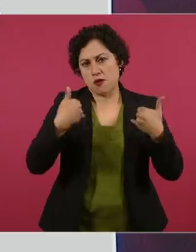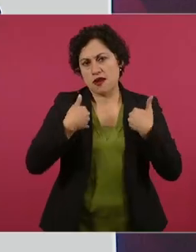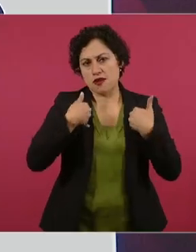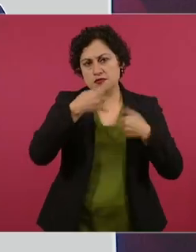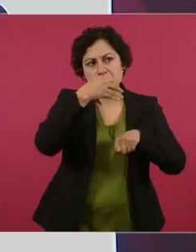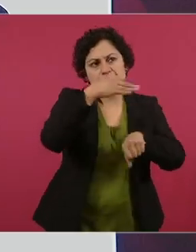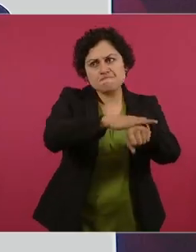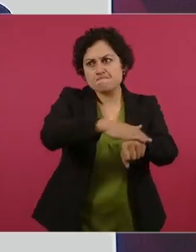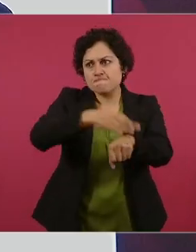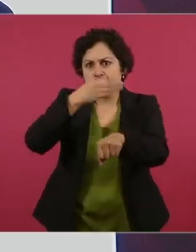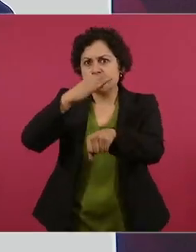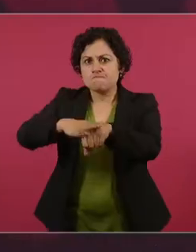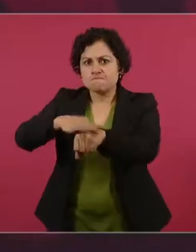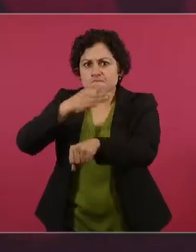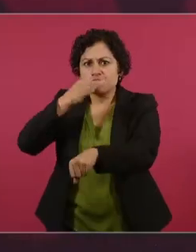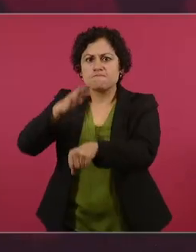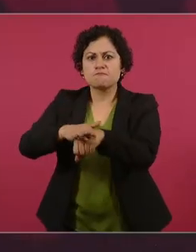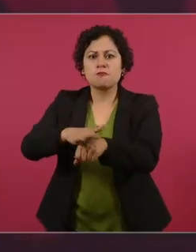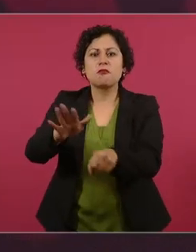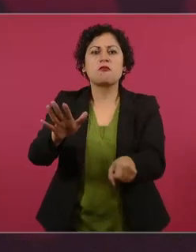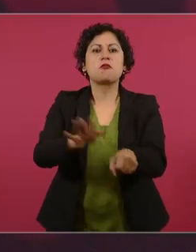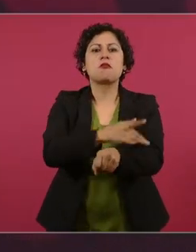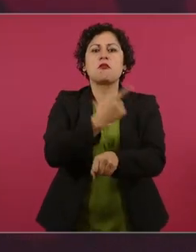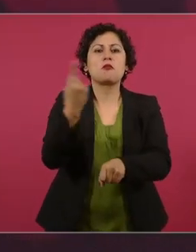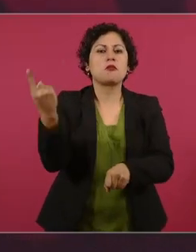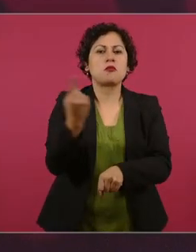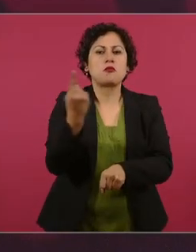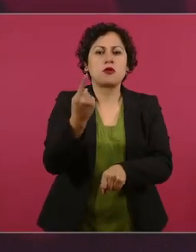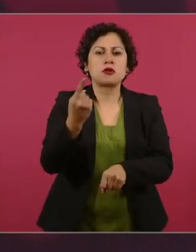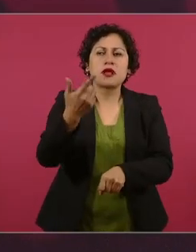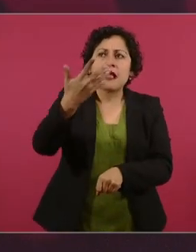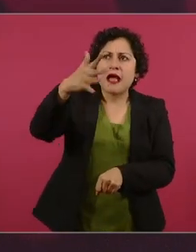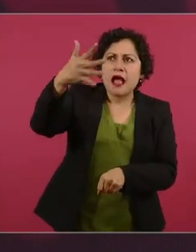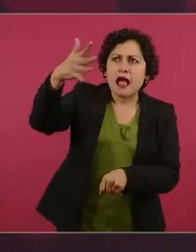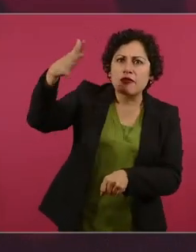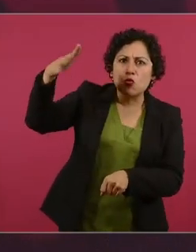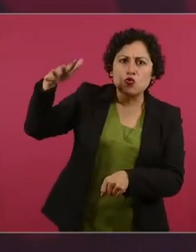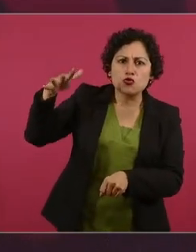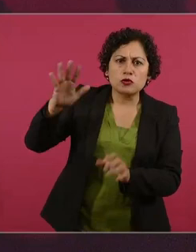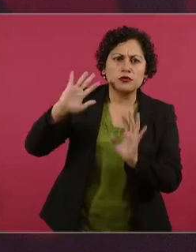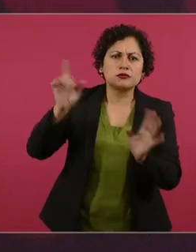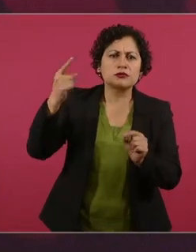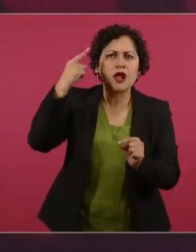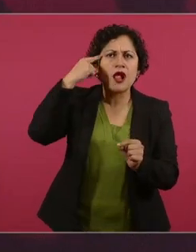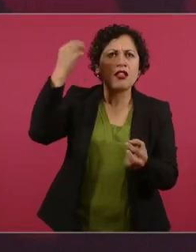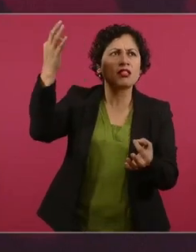Están muy prejuiciados ya los adultos, los mayores,